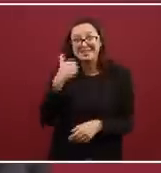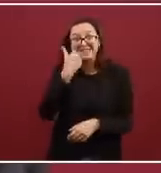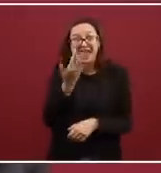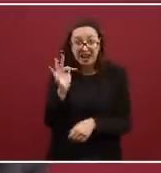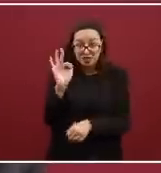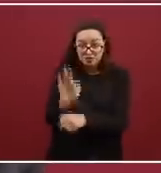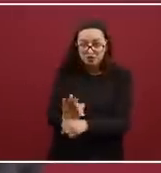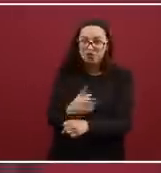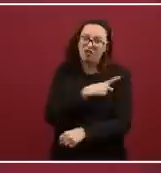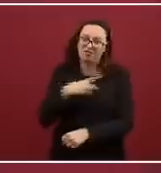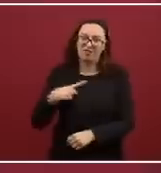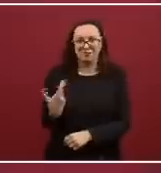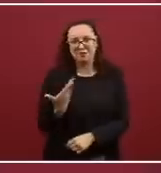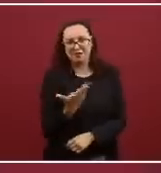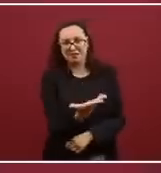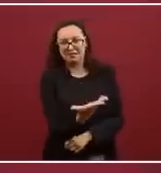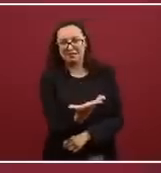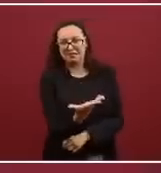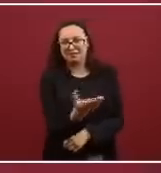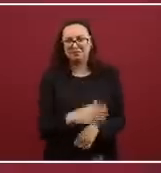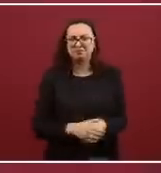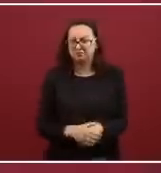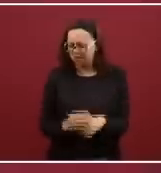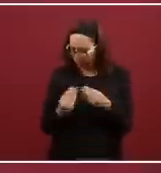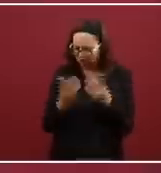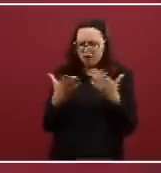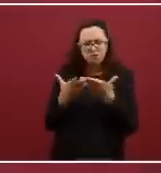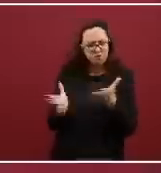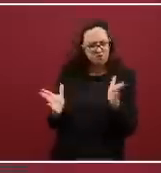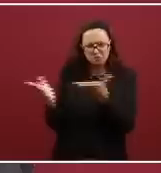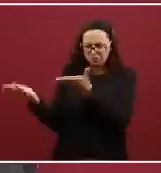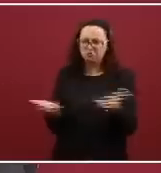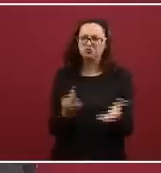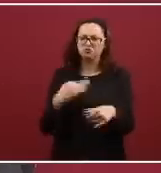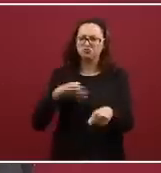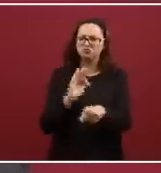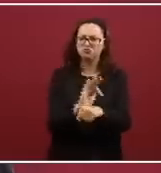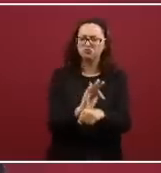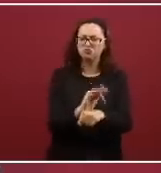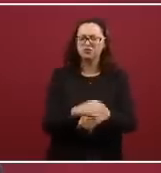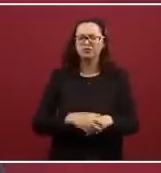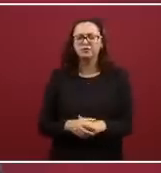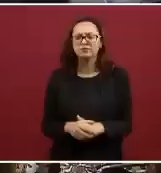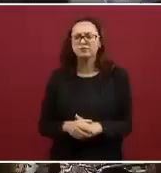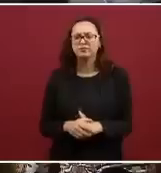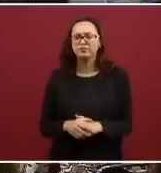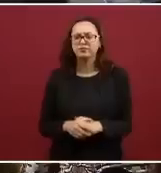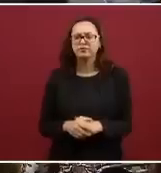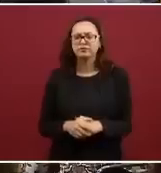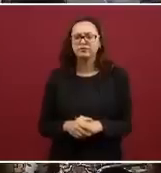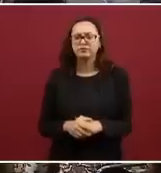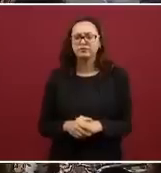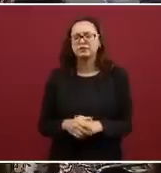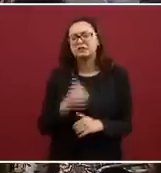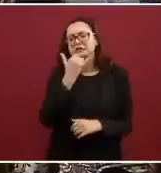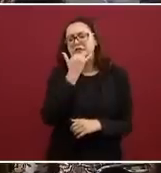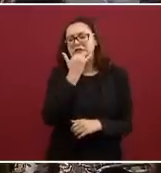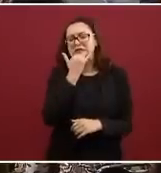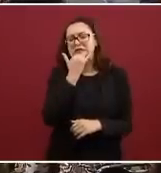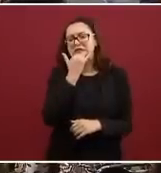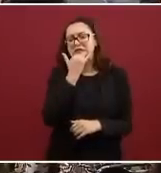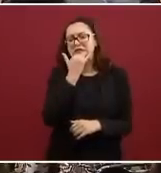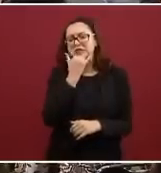méxico y está abierto el camino hay que fortalecer y bueno yo tenía otra pregunta